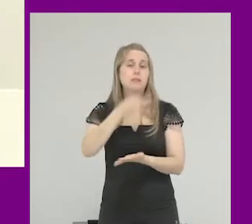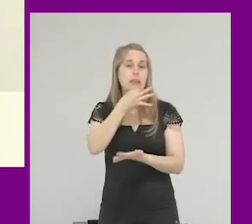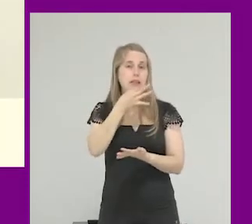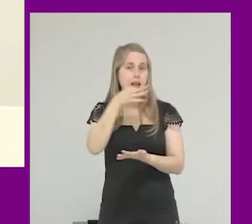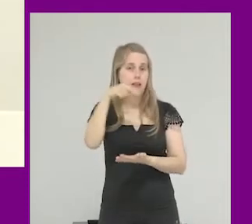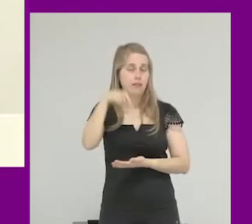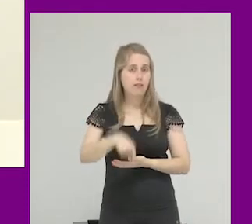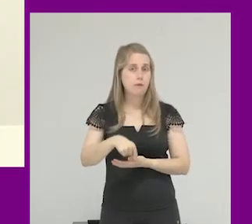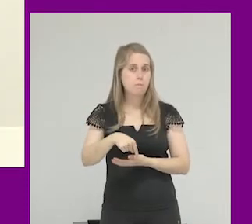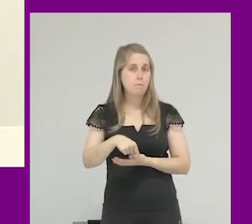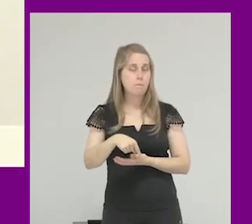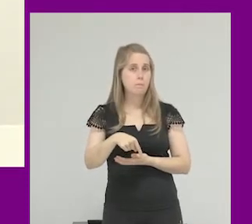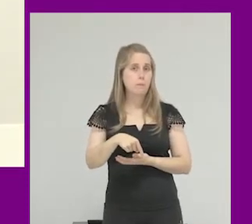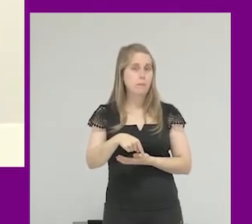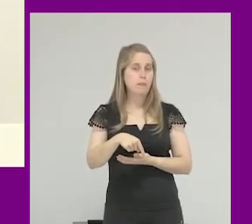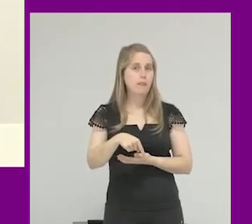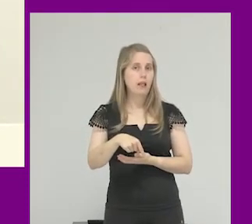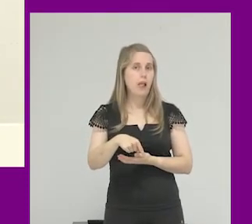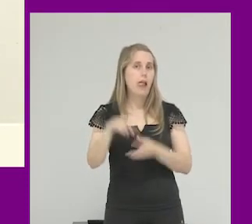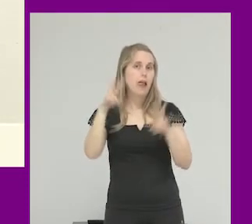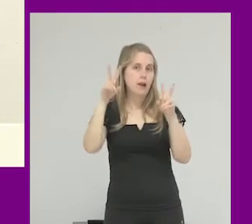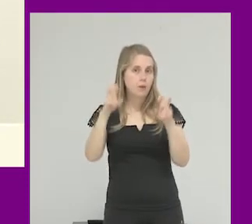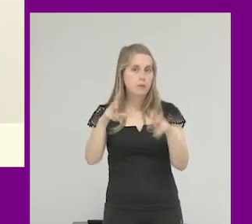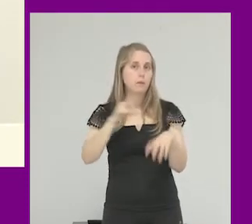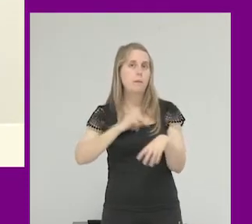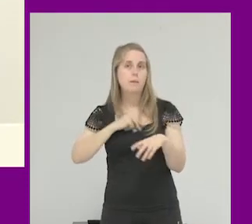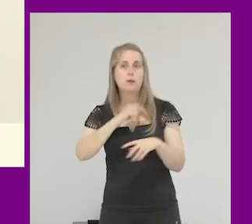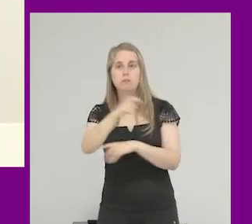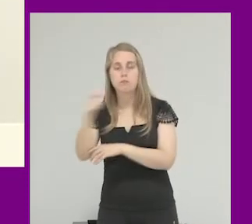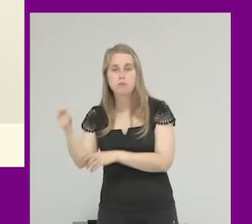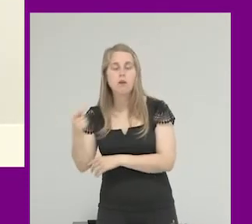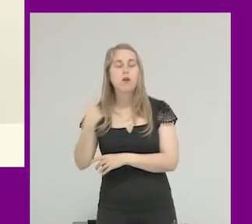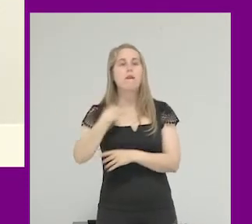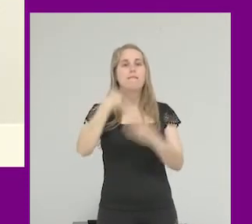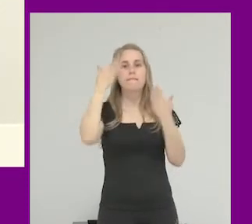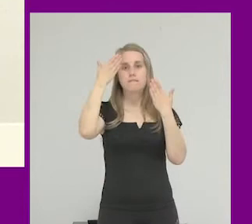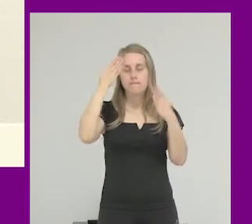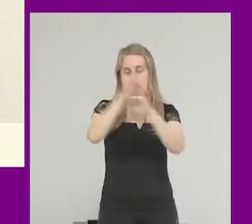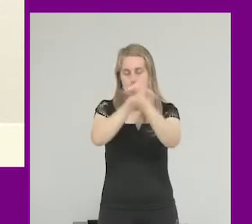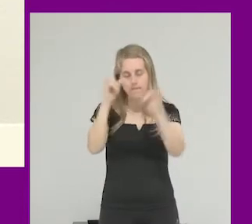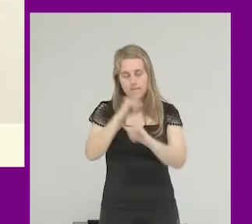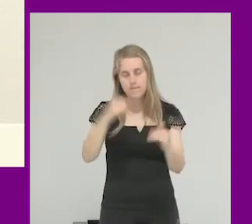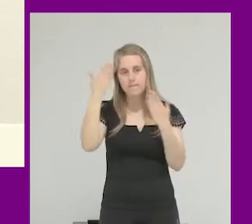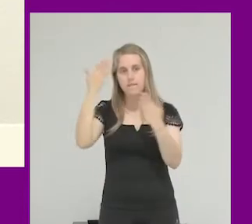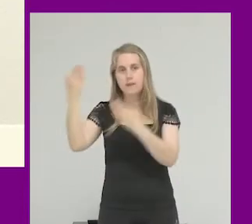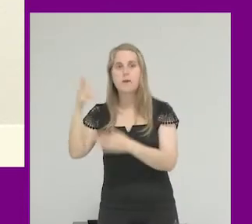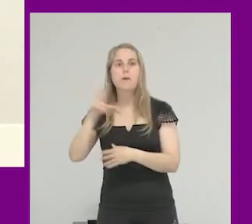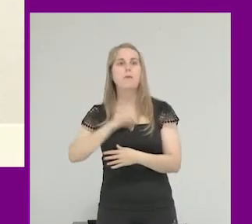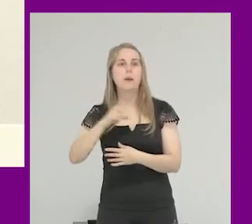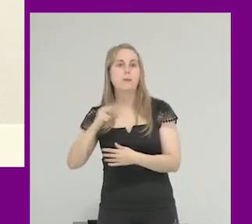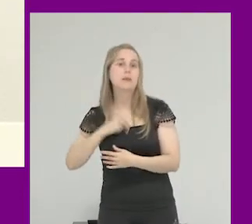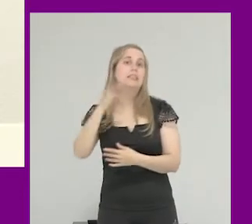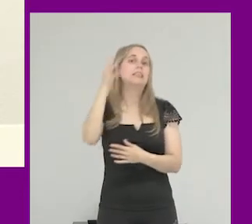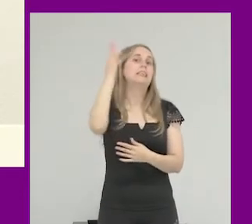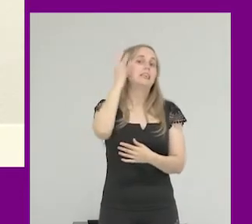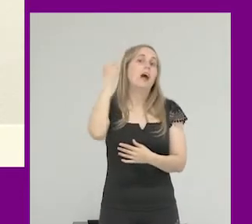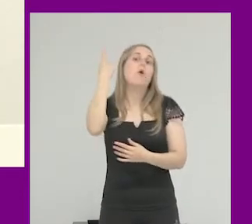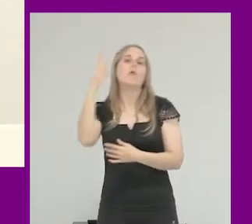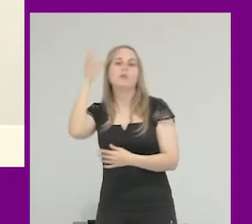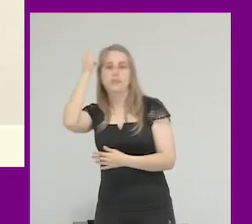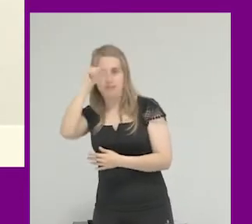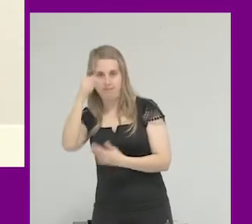en la realización de esta entrega de premios. Felicito a las premiadas y al premiado, creo que hay un premiado también.